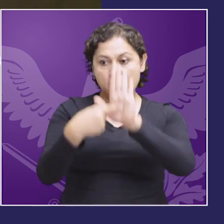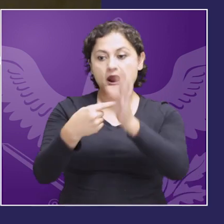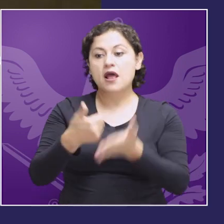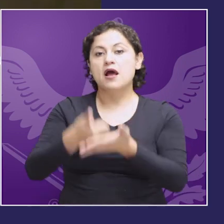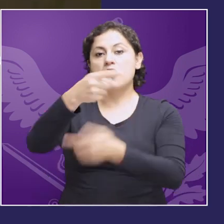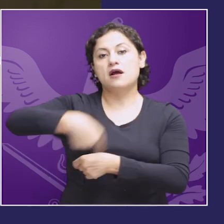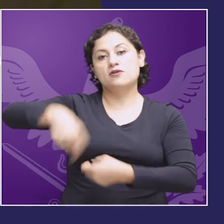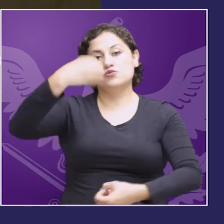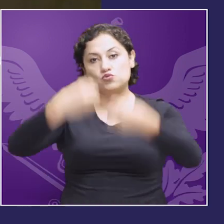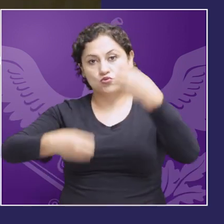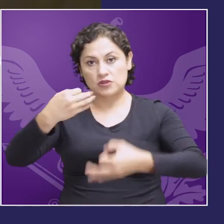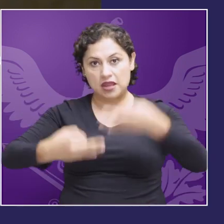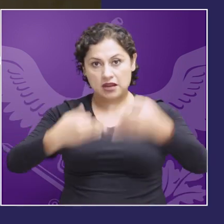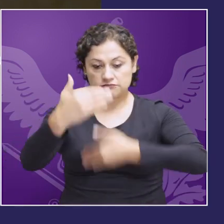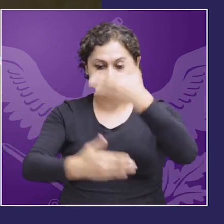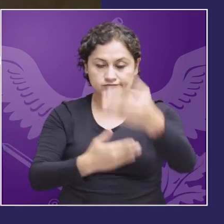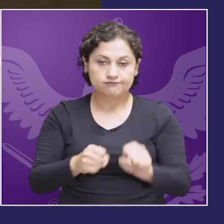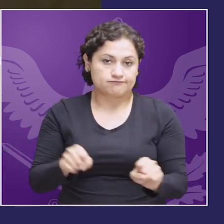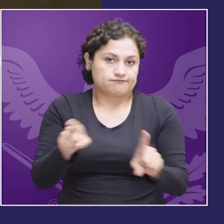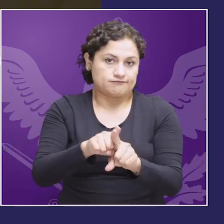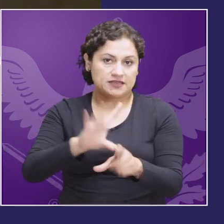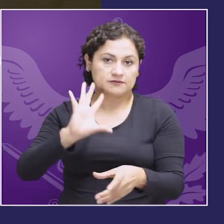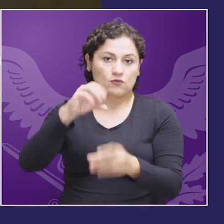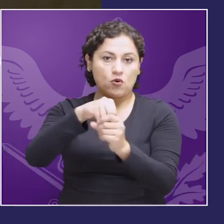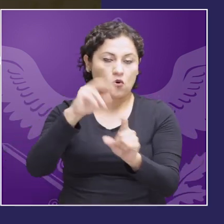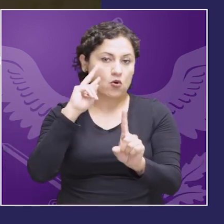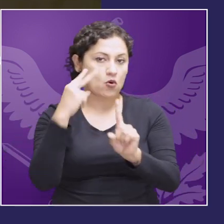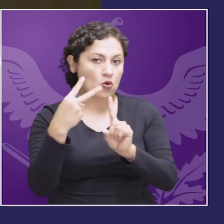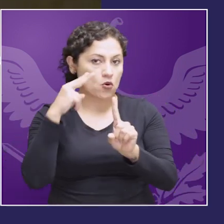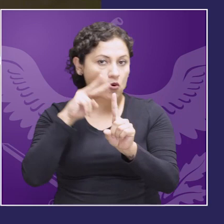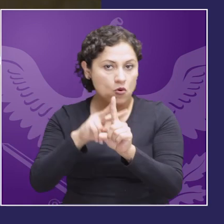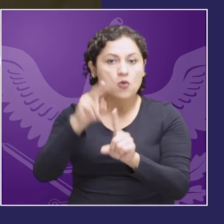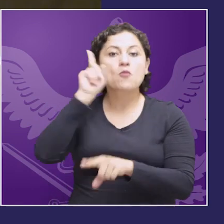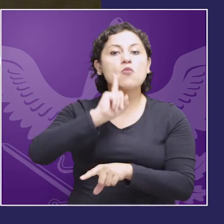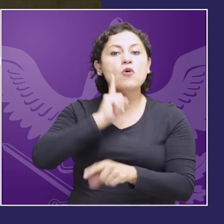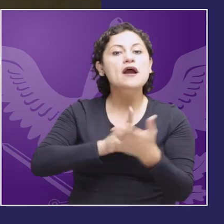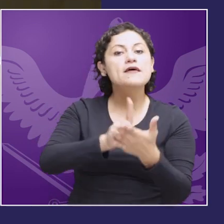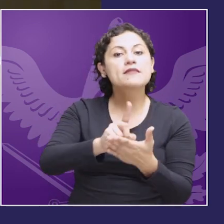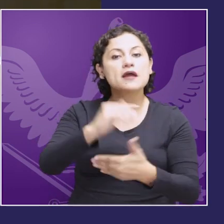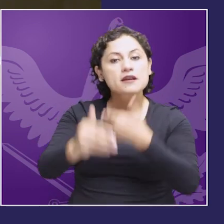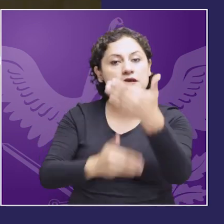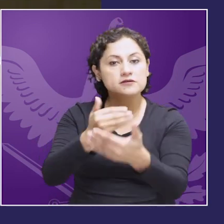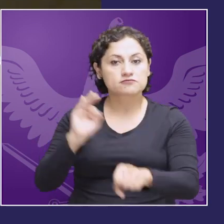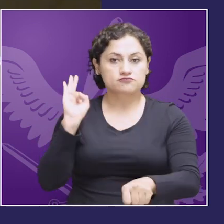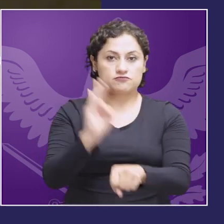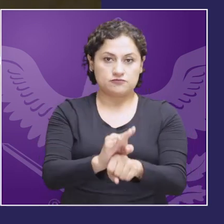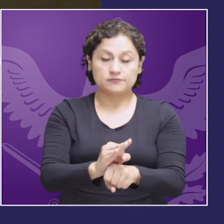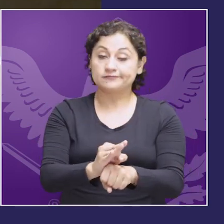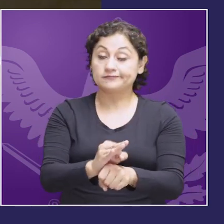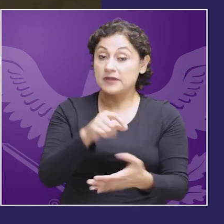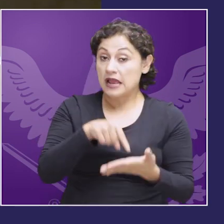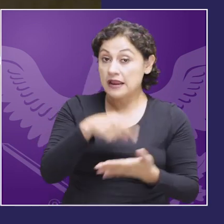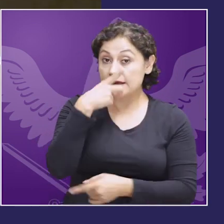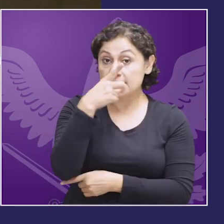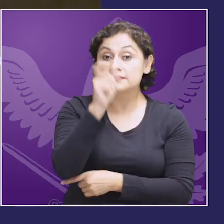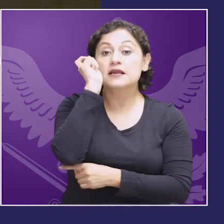internacionales sobre esta herramienta fundamental para juzgar. Es una herramienta fundamental de acceso a la justicia. Para